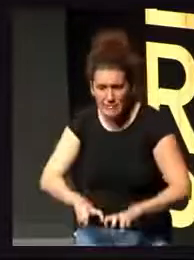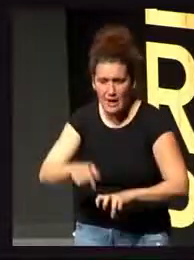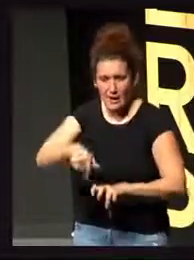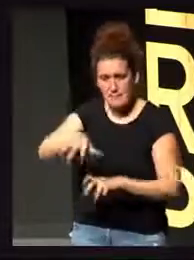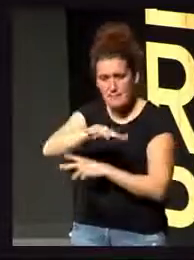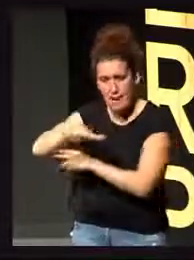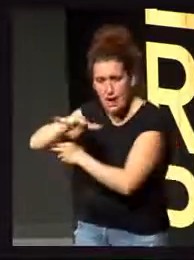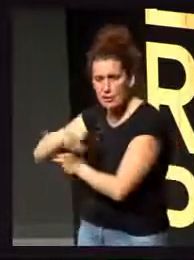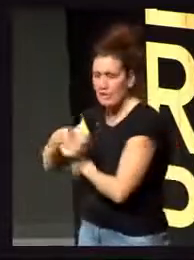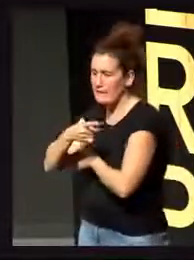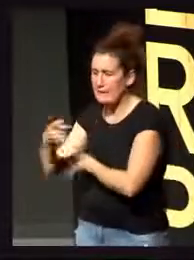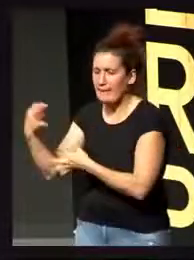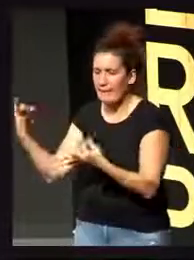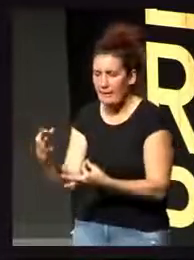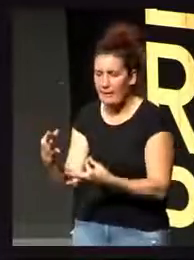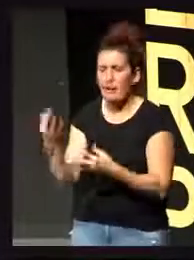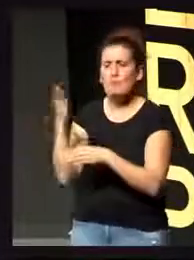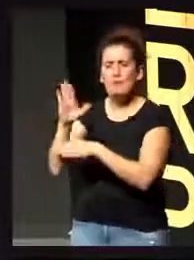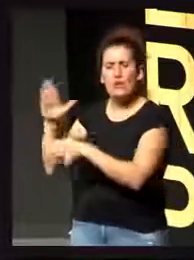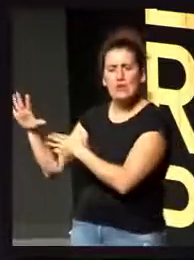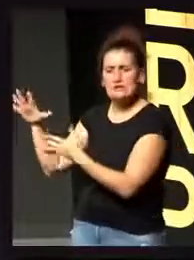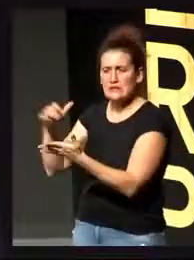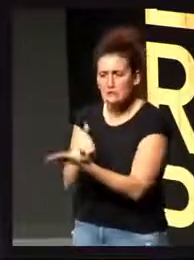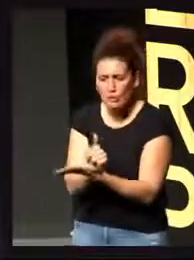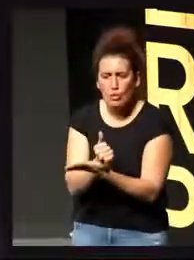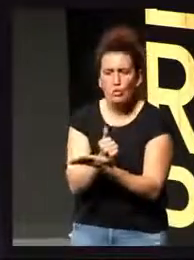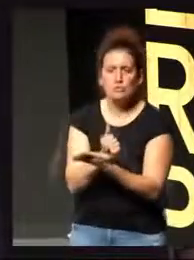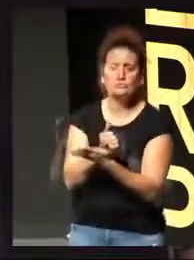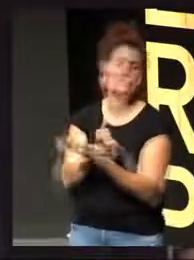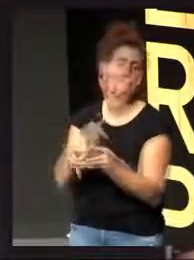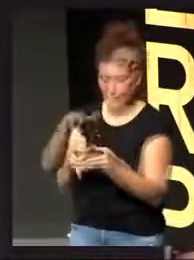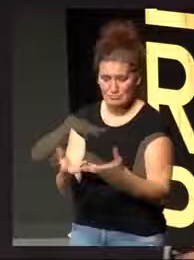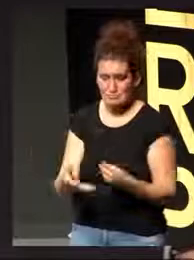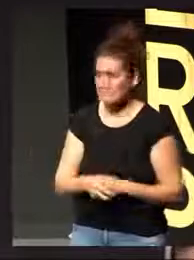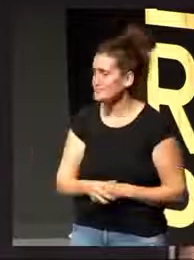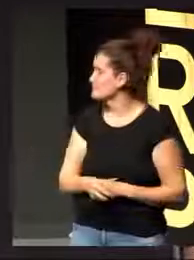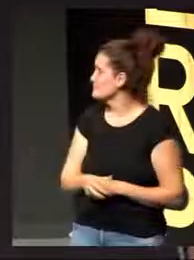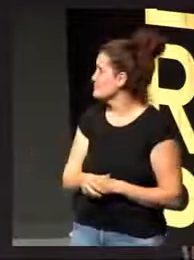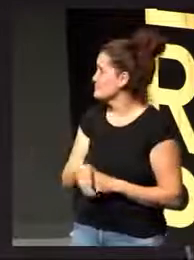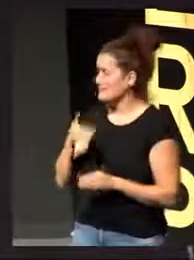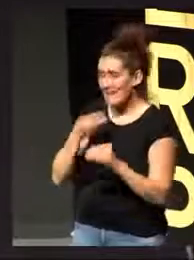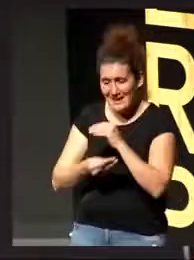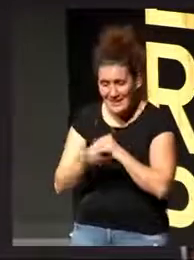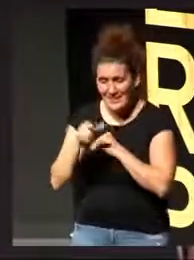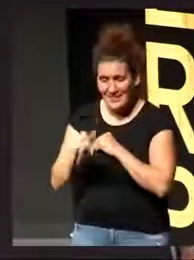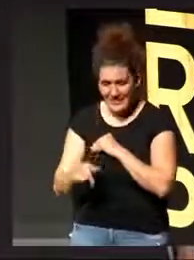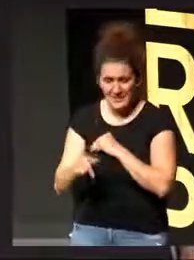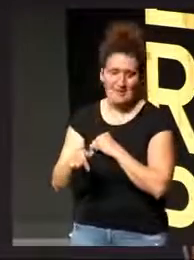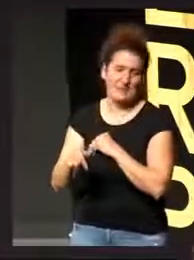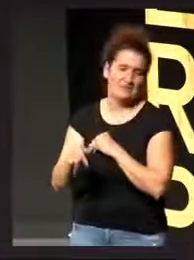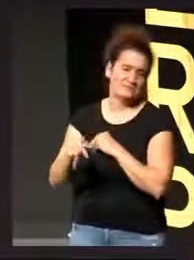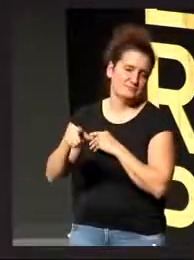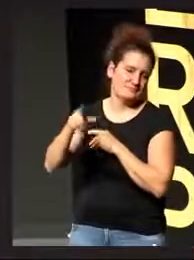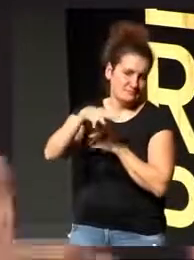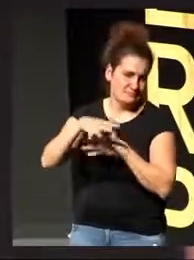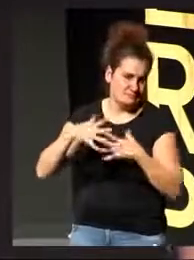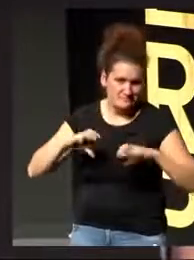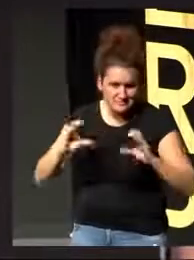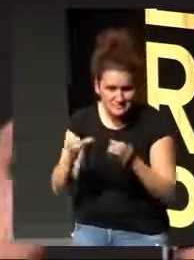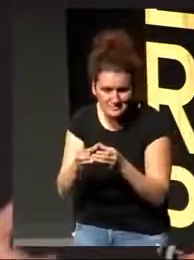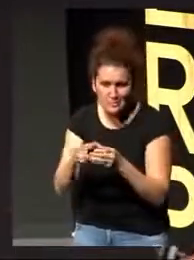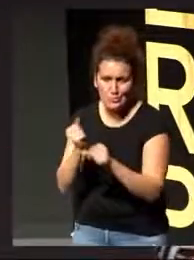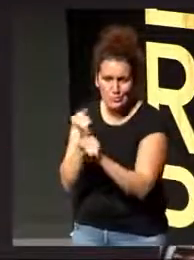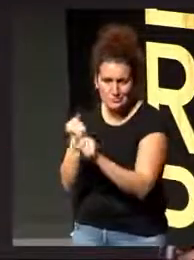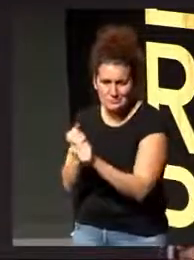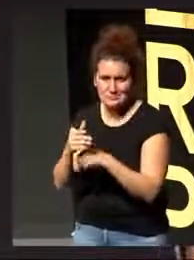las propuestas que entre todos y todas del barrio queríamos. Nace de ahí, de los alcalgunes, de los ausogunes, ese ha sido su proceso,